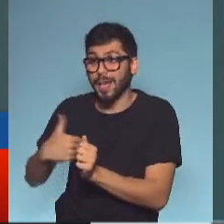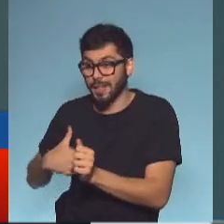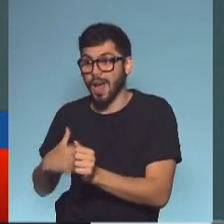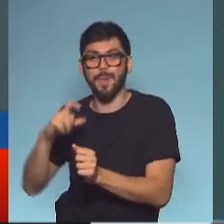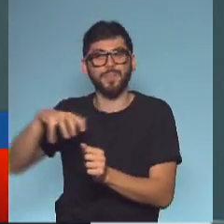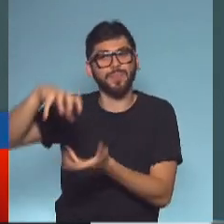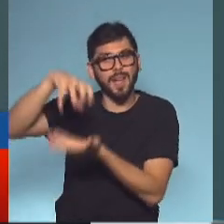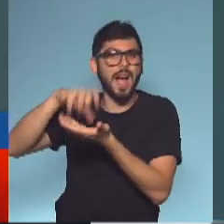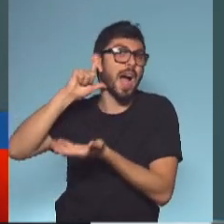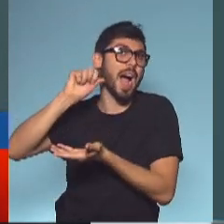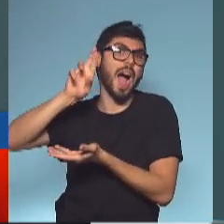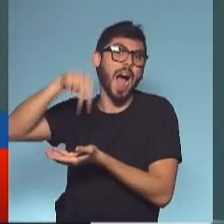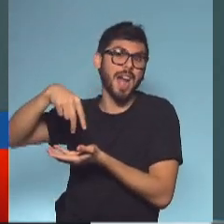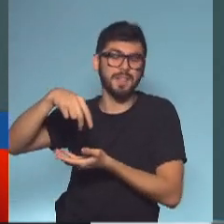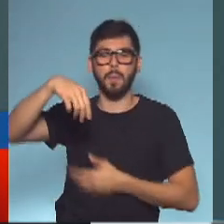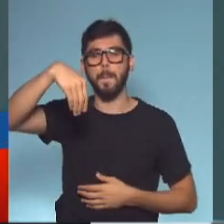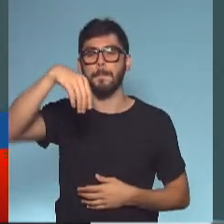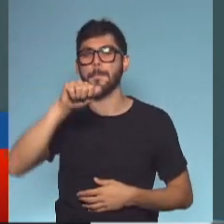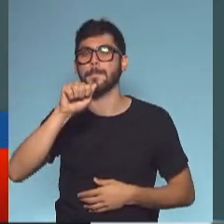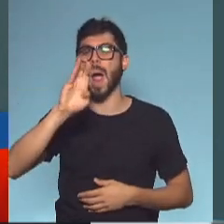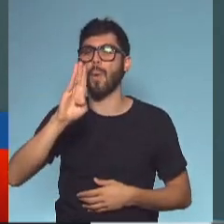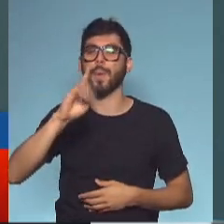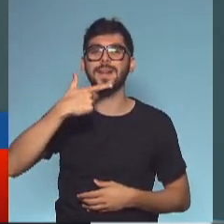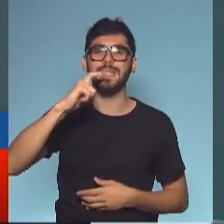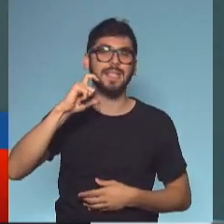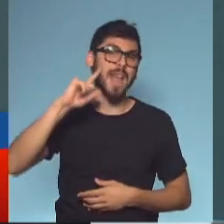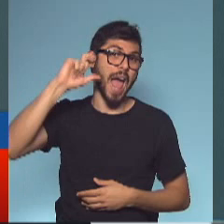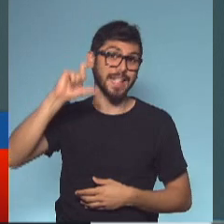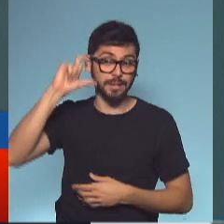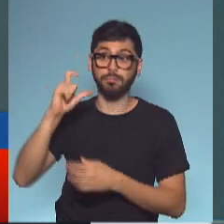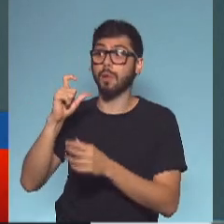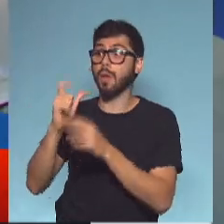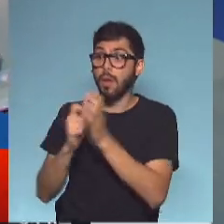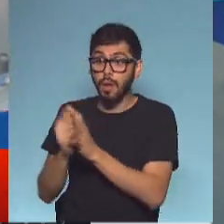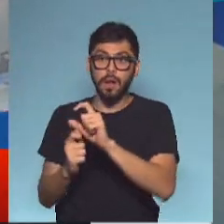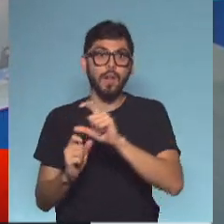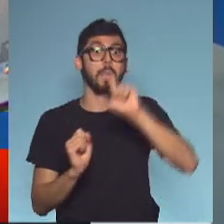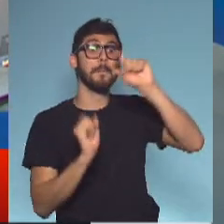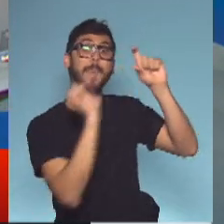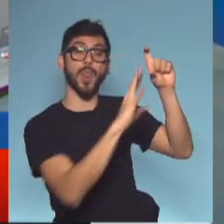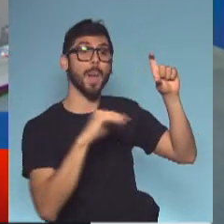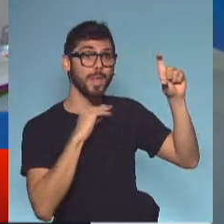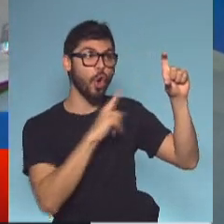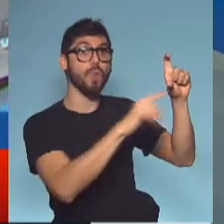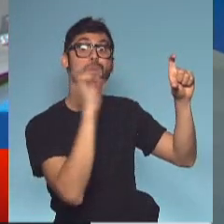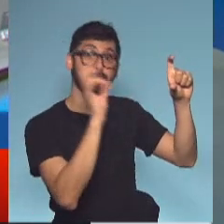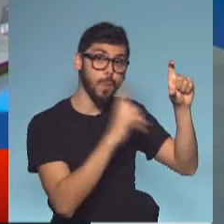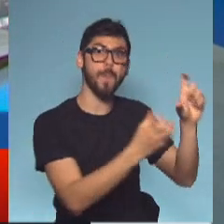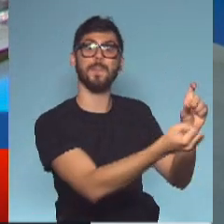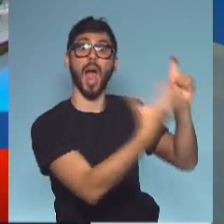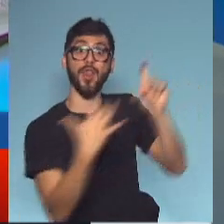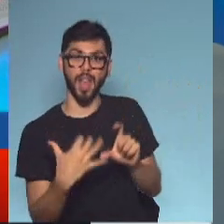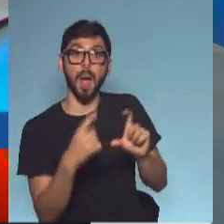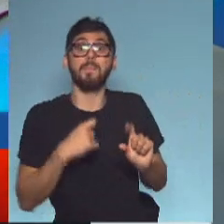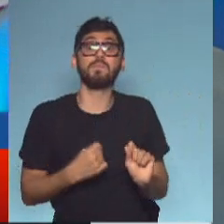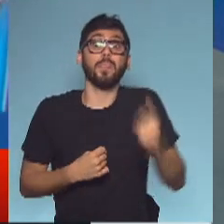Garín, en el laboratorio de mAbxience, es el primer contingente, pero tendría que de ahora en más, una vez que se rompió ese cuello de botella, finalmente empezar a llegar